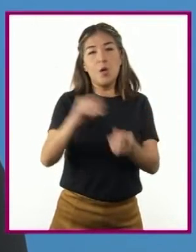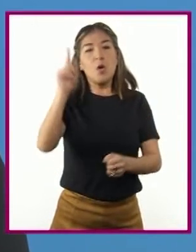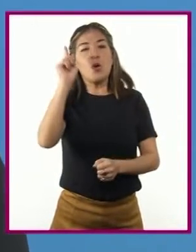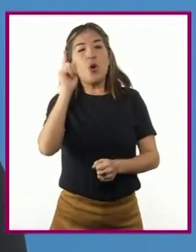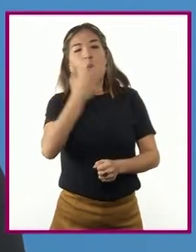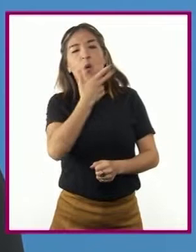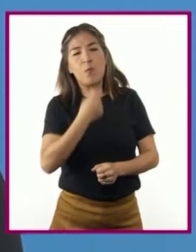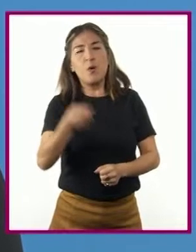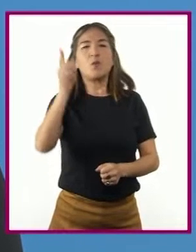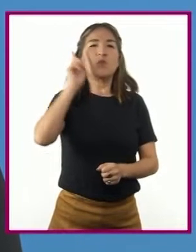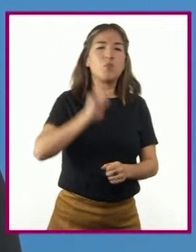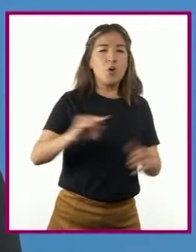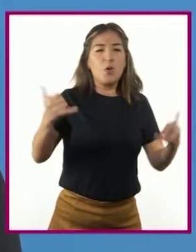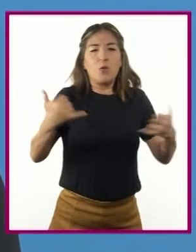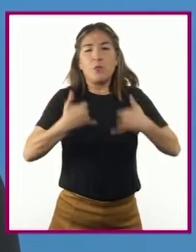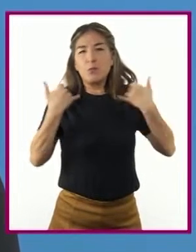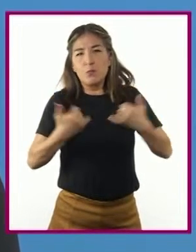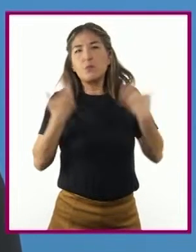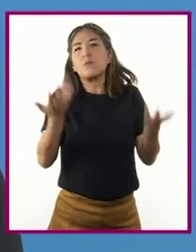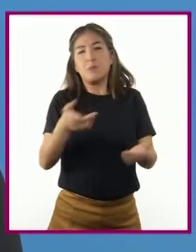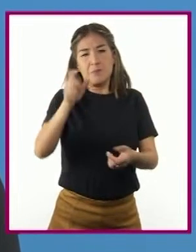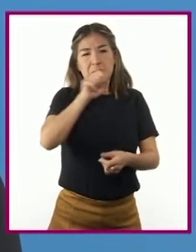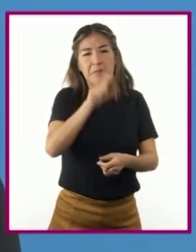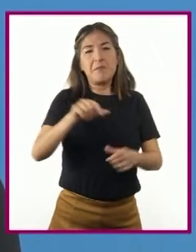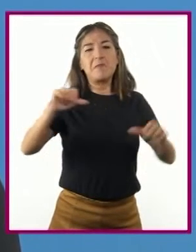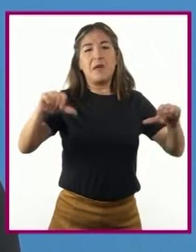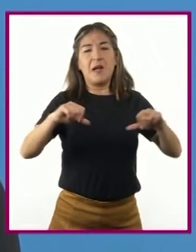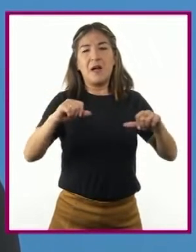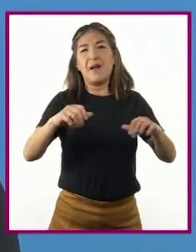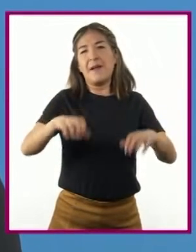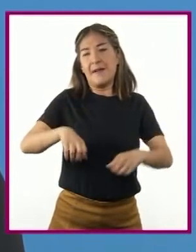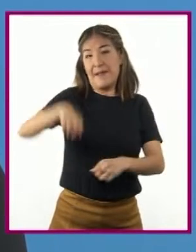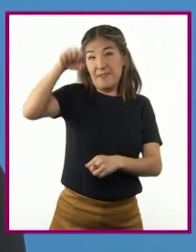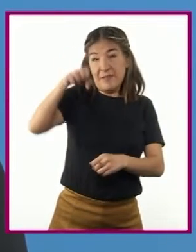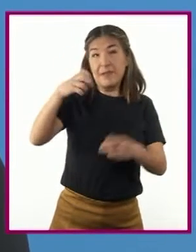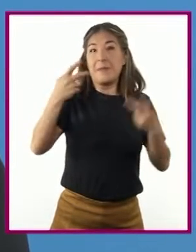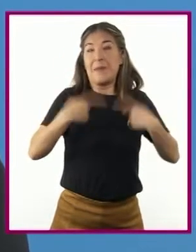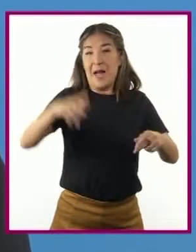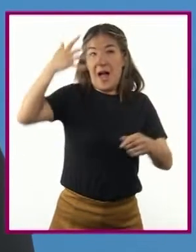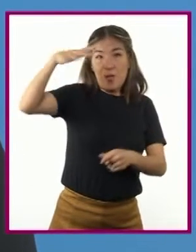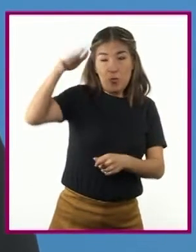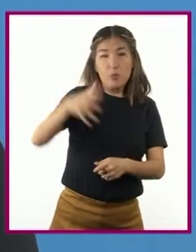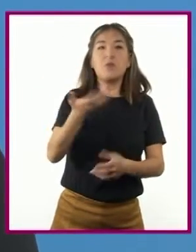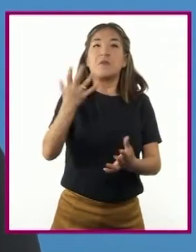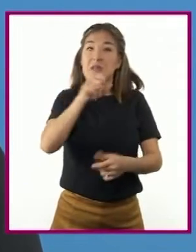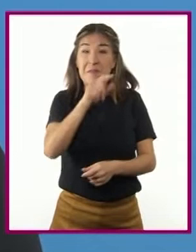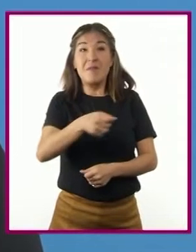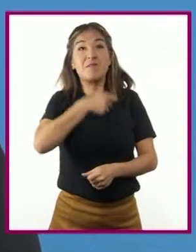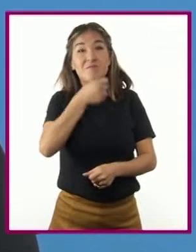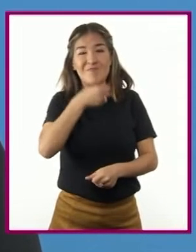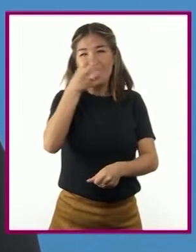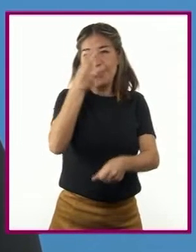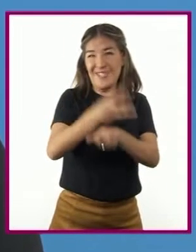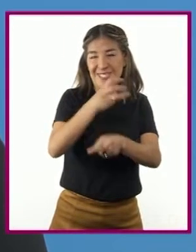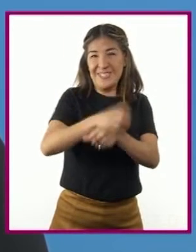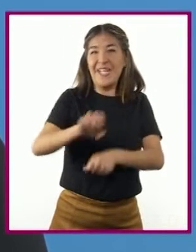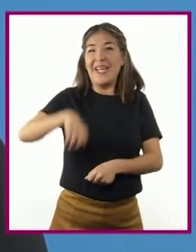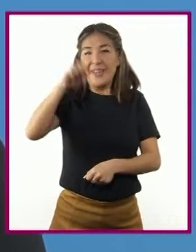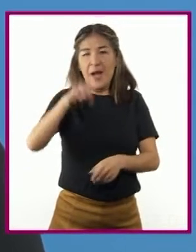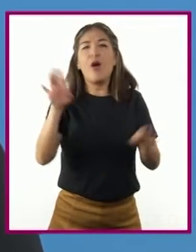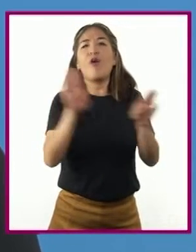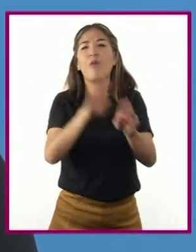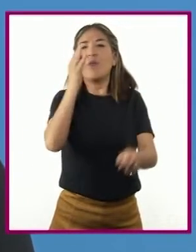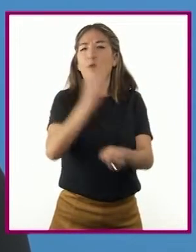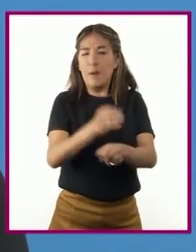mujeres, jóvenes o adultos mayores, por ello, el día de hoy analizaremos